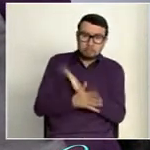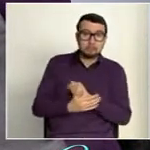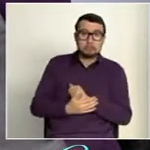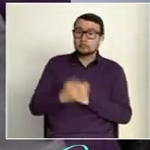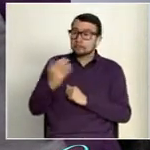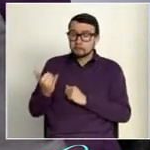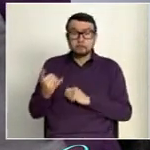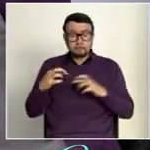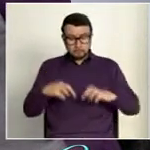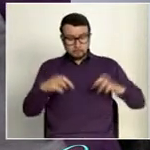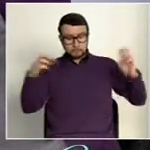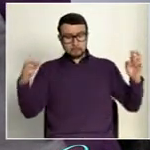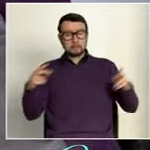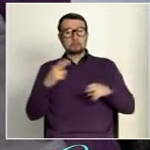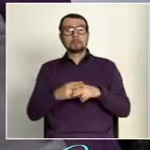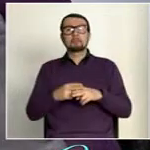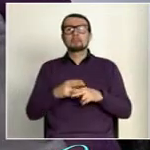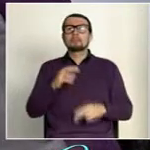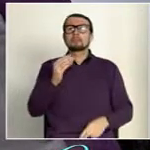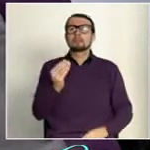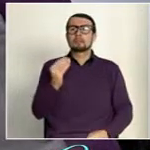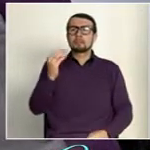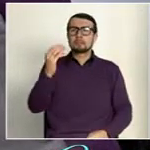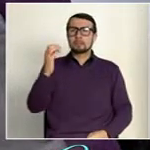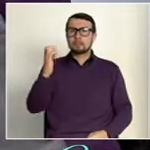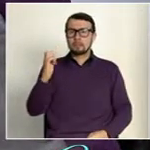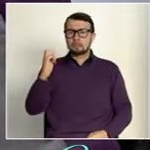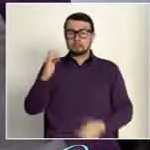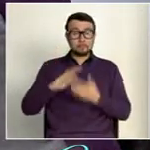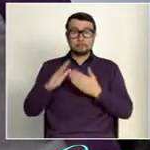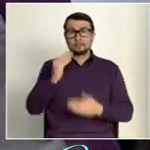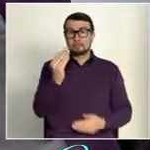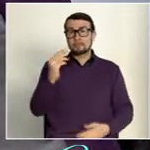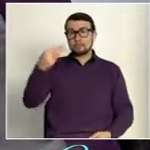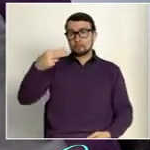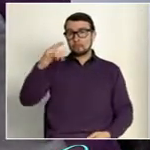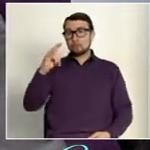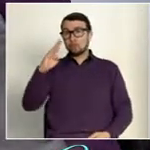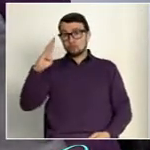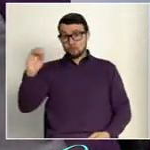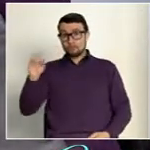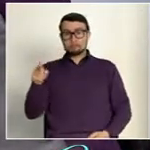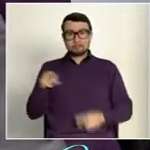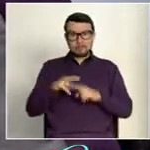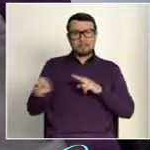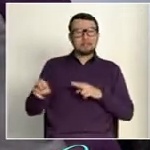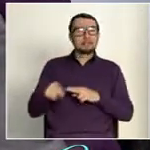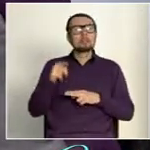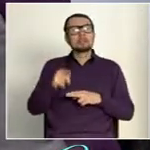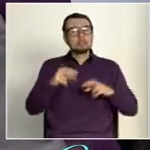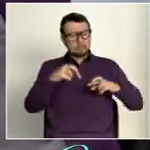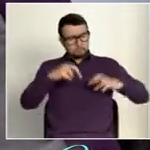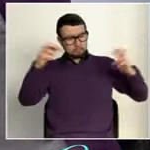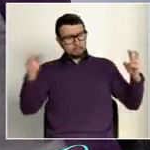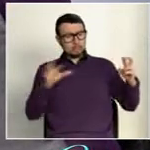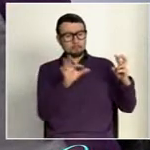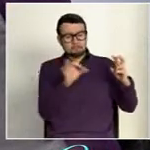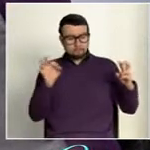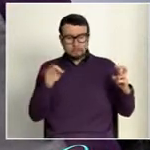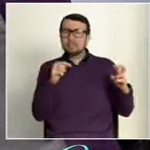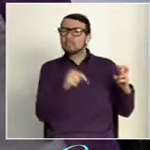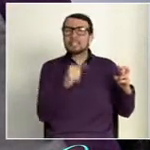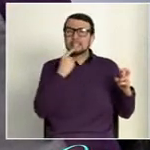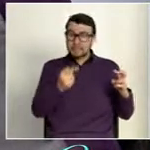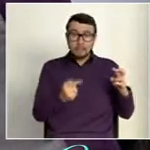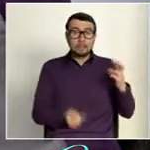El Cubo, en Manizales, estoy sacando un coleccionable que se llama Haz de tu cocina